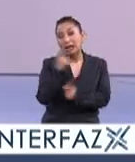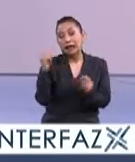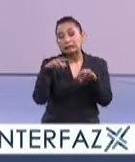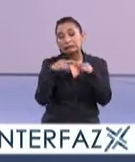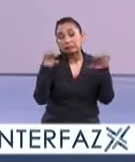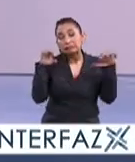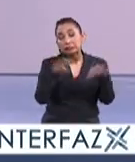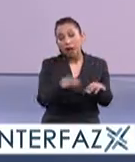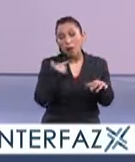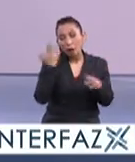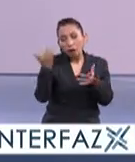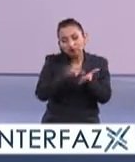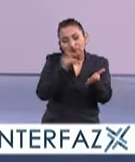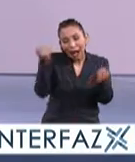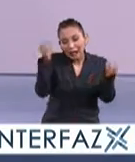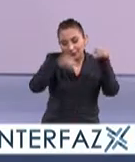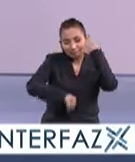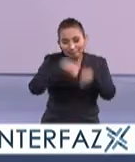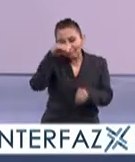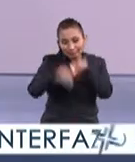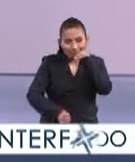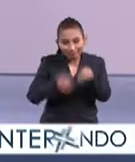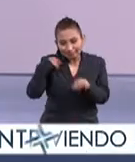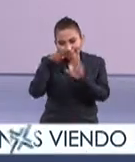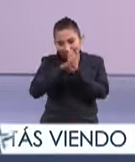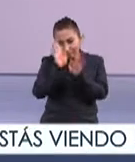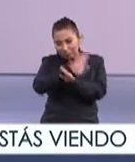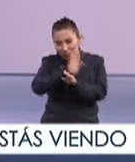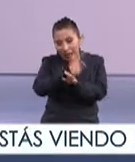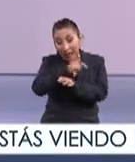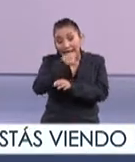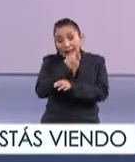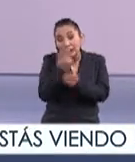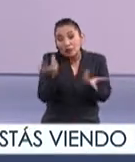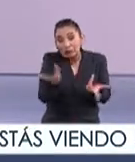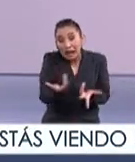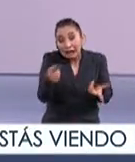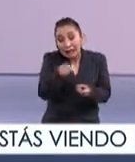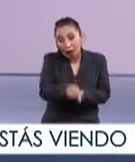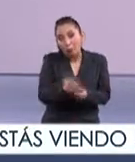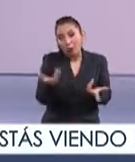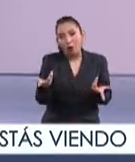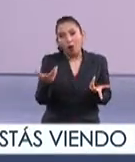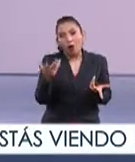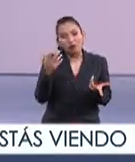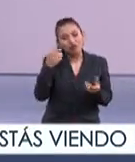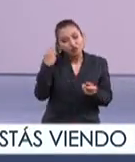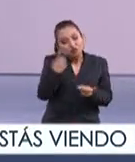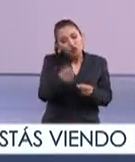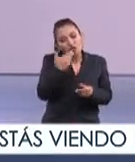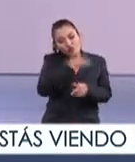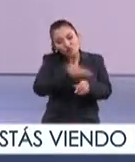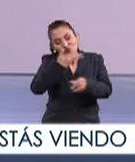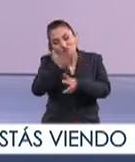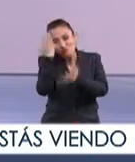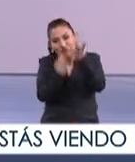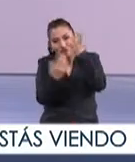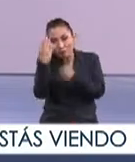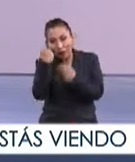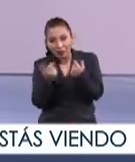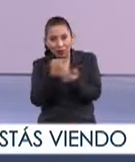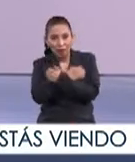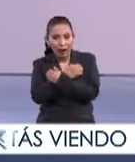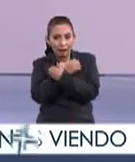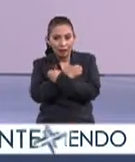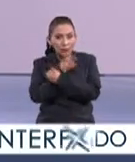la producción de cortometrajes ideados y producidos por niños como una parte de su proceso de formación y